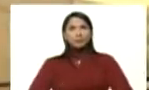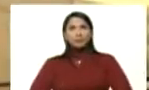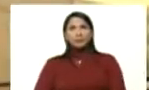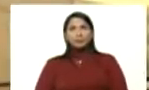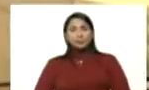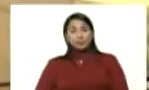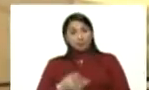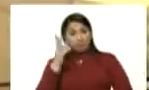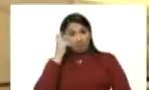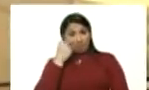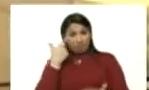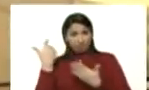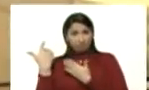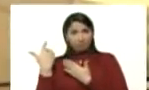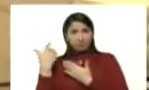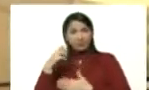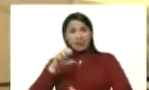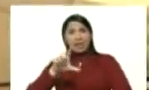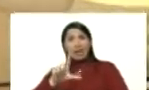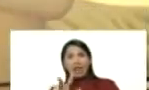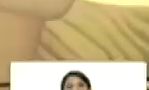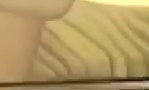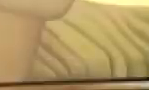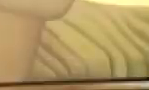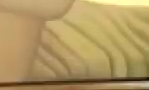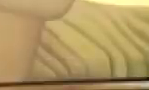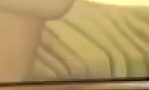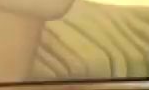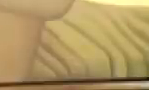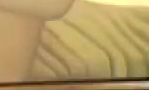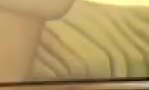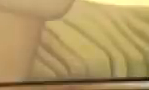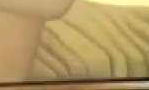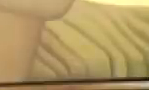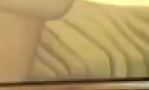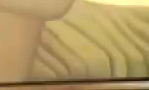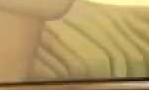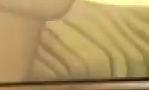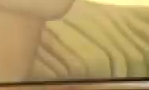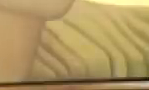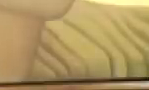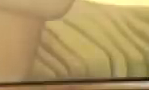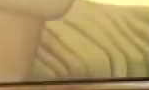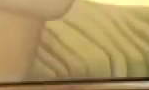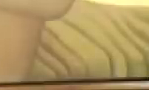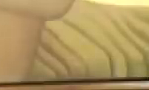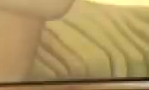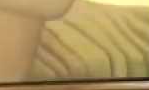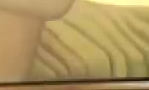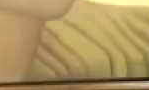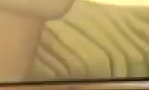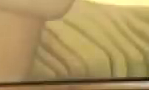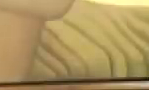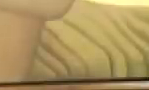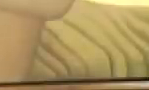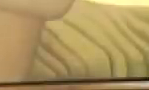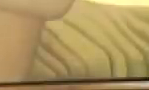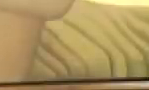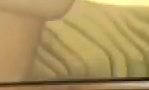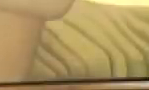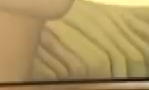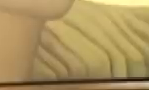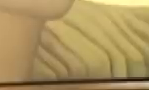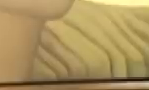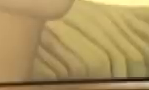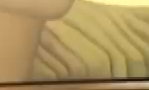escuchaban palabras de Elvis Amoroso, quien informaba al país que desde el año 2019, Juan Guaidó, con complicidad con Donald Trump y empresas privadas,